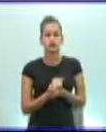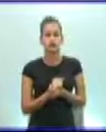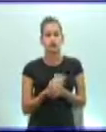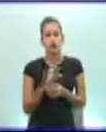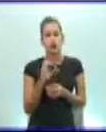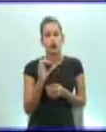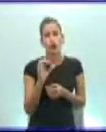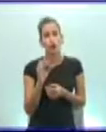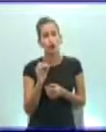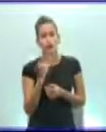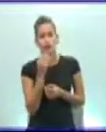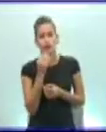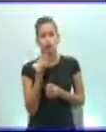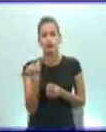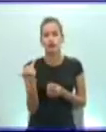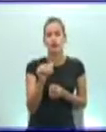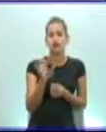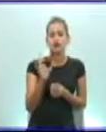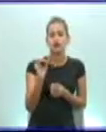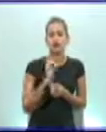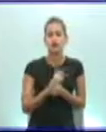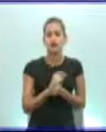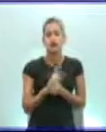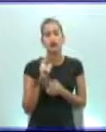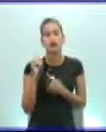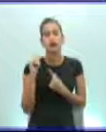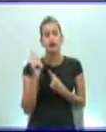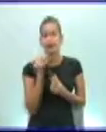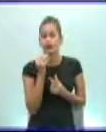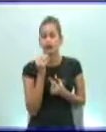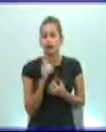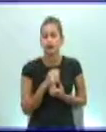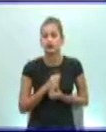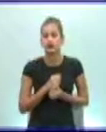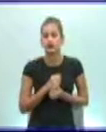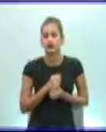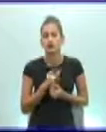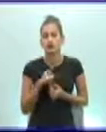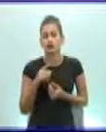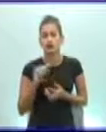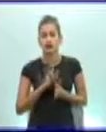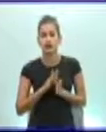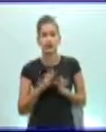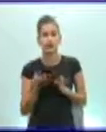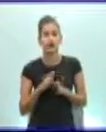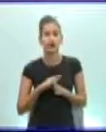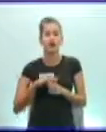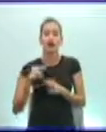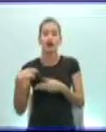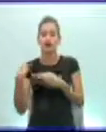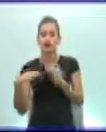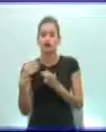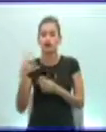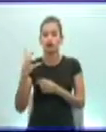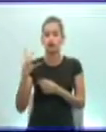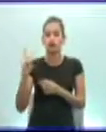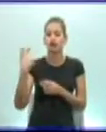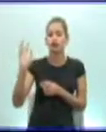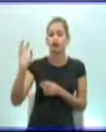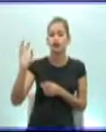para finalmente, no olviden, se debe excluir del dominio de la expresión este valor, por